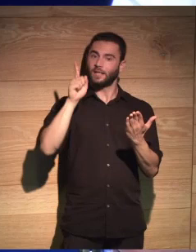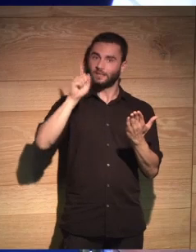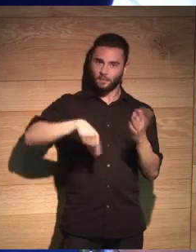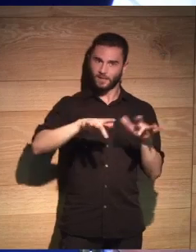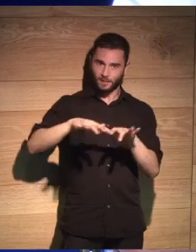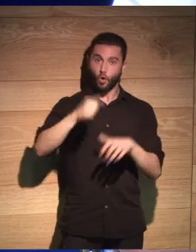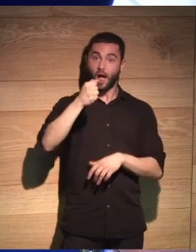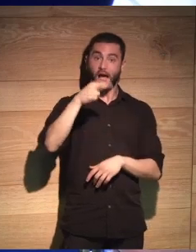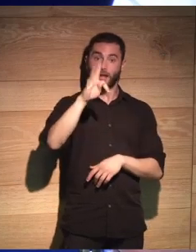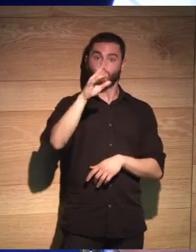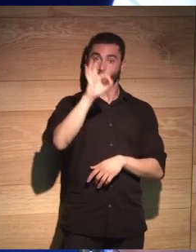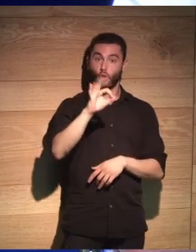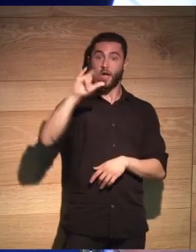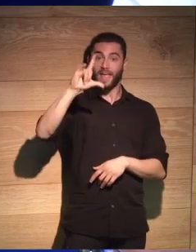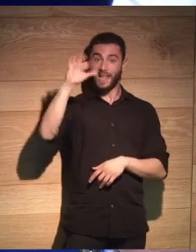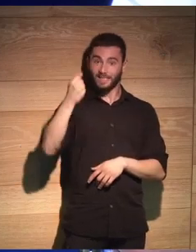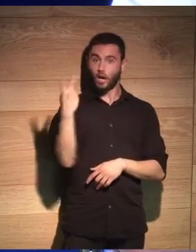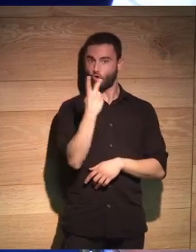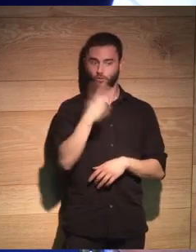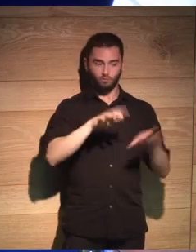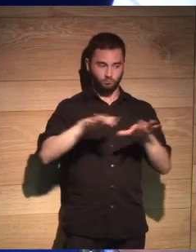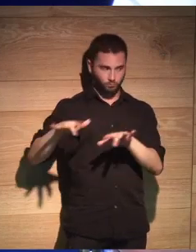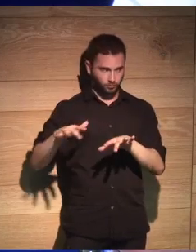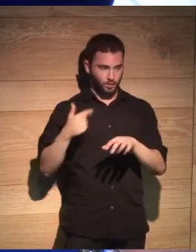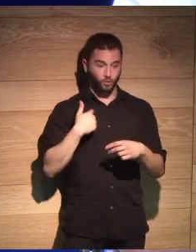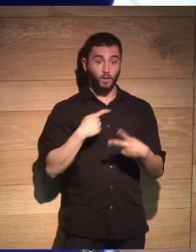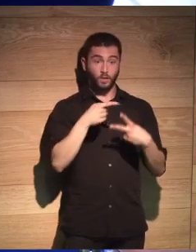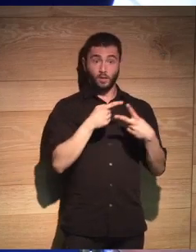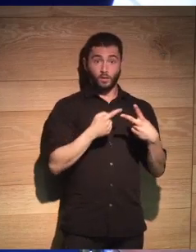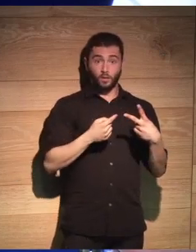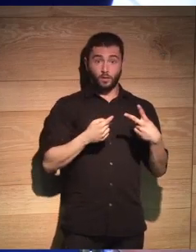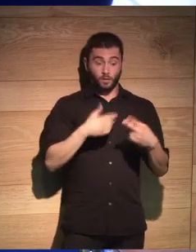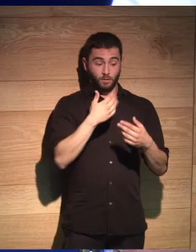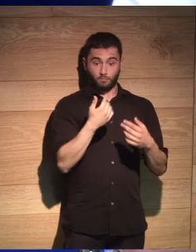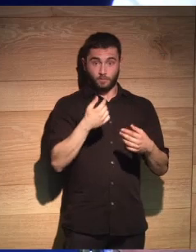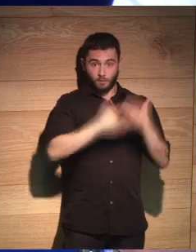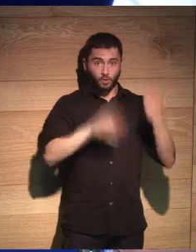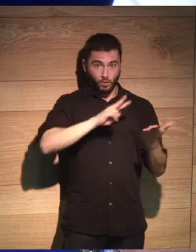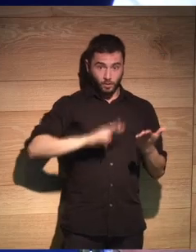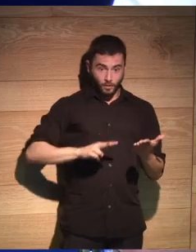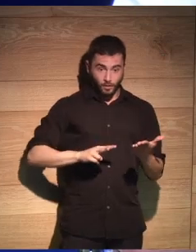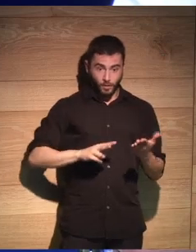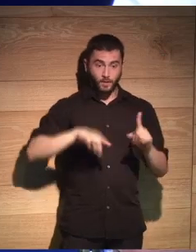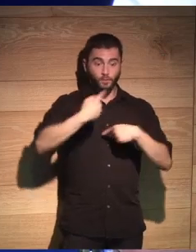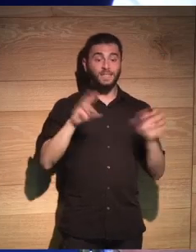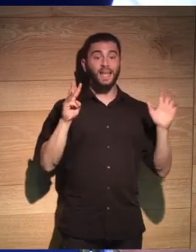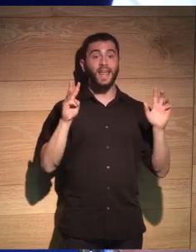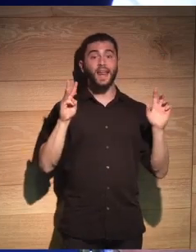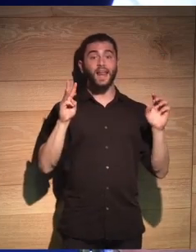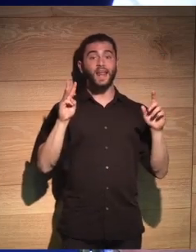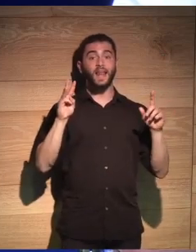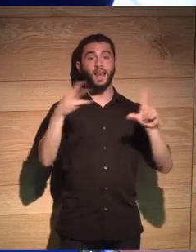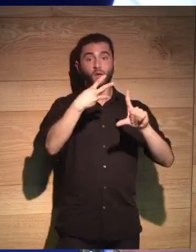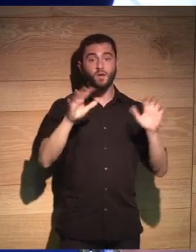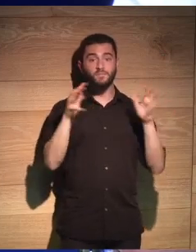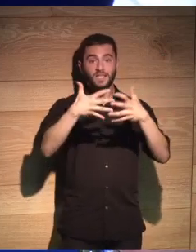a buscar y no la encontré a la primera, pero luego vi que ese periódico, el Arbeiter Zeitung, estaba en internet. Me puse a buscar